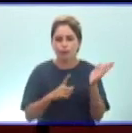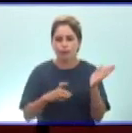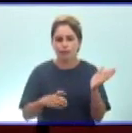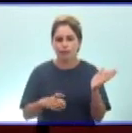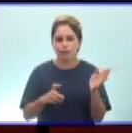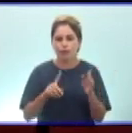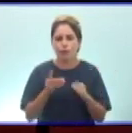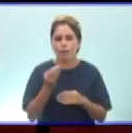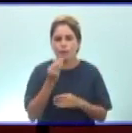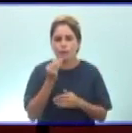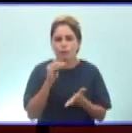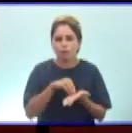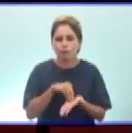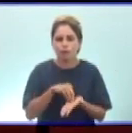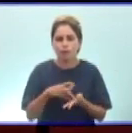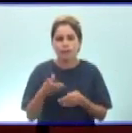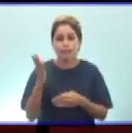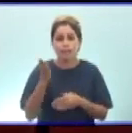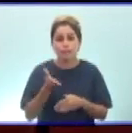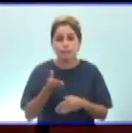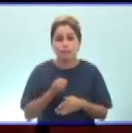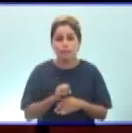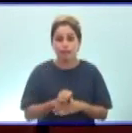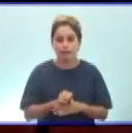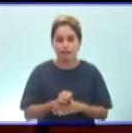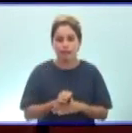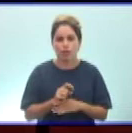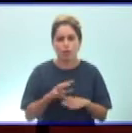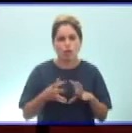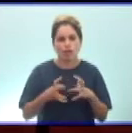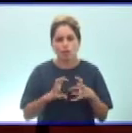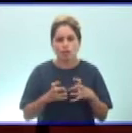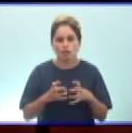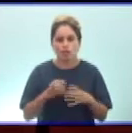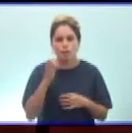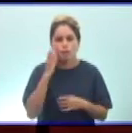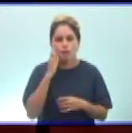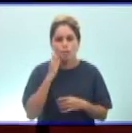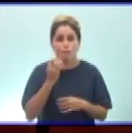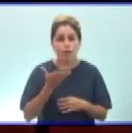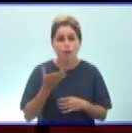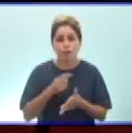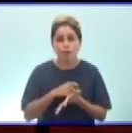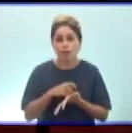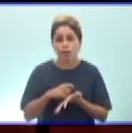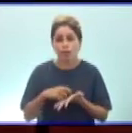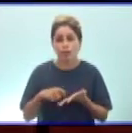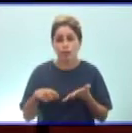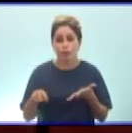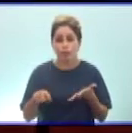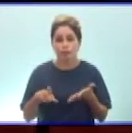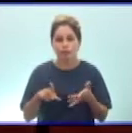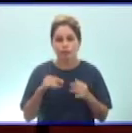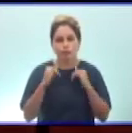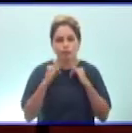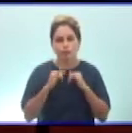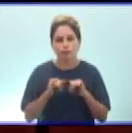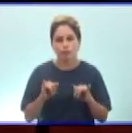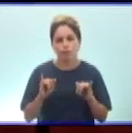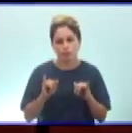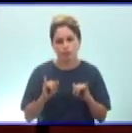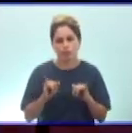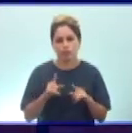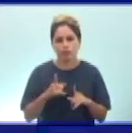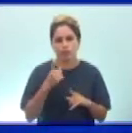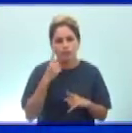representarla de una manera simplificada. Es una manera más abreviada de escribirla y también me brinda ciertas informaciones. Y les traigo